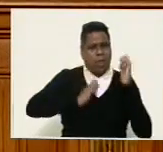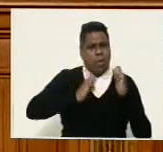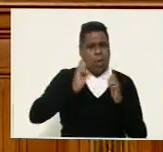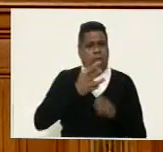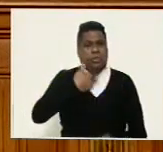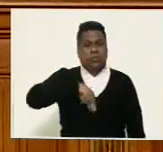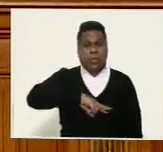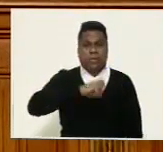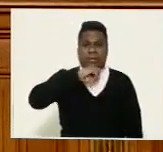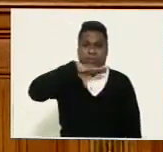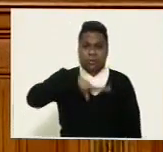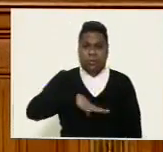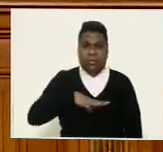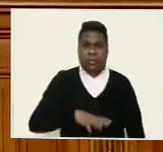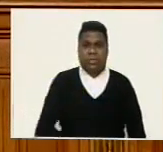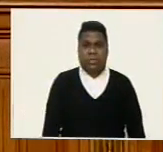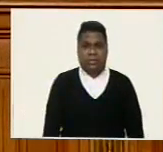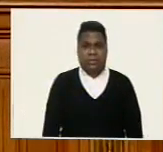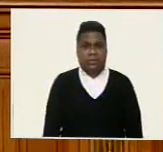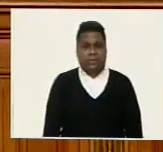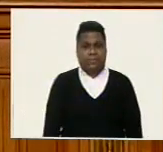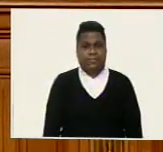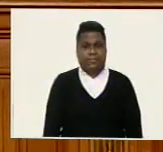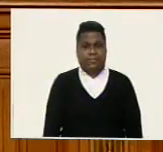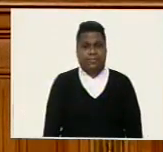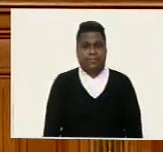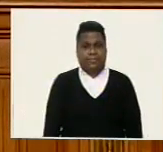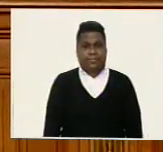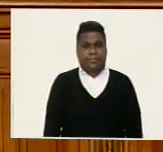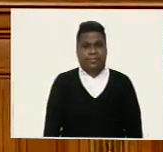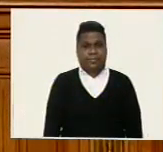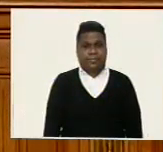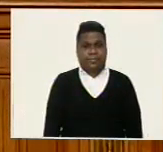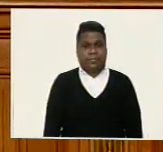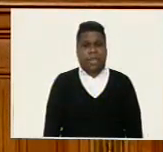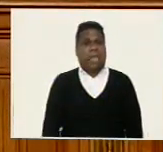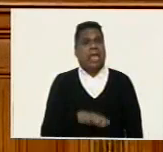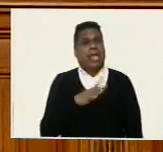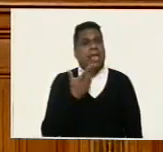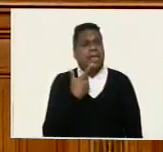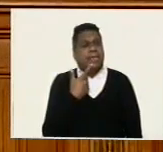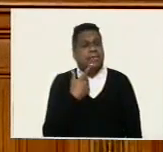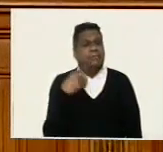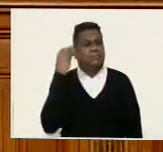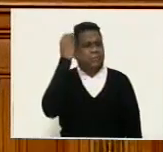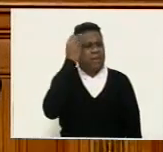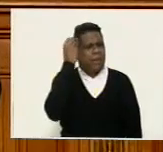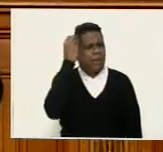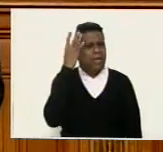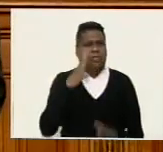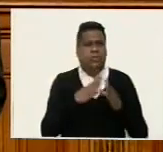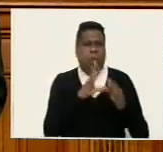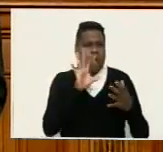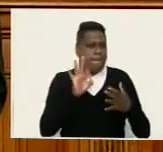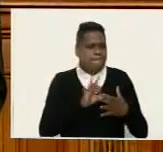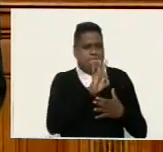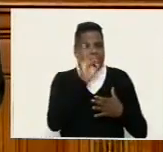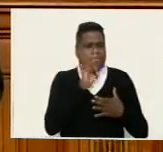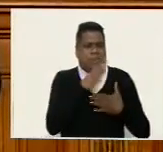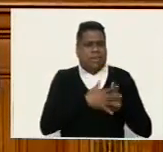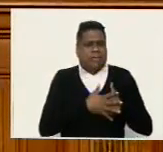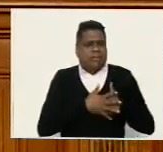nuestra historia es precisamente alimentar esa hermosa espiritualidad que